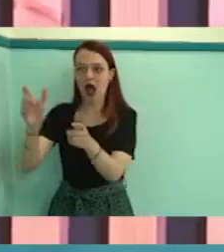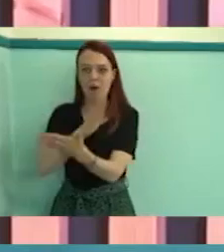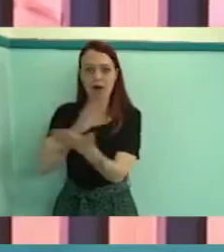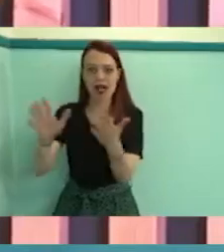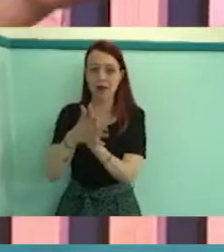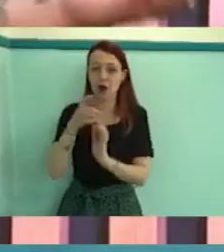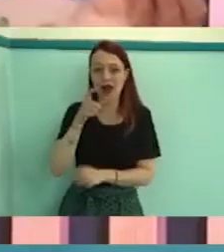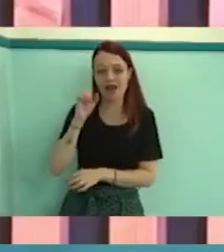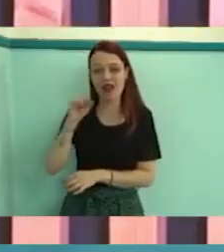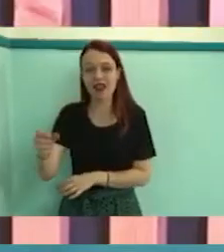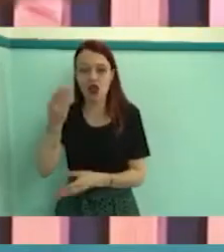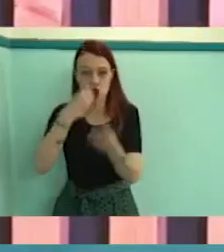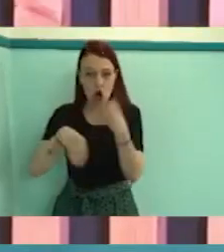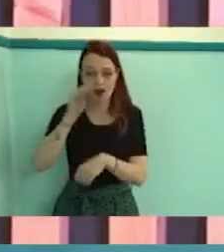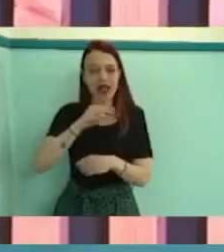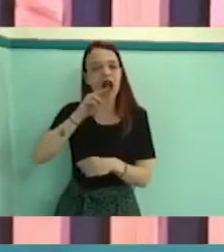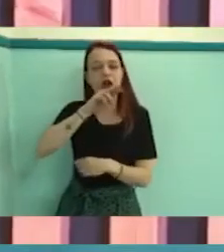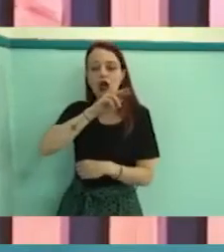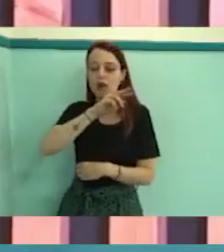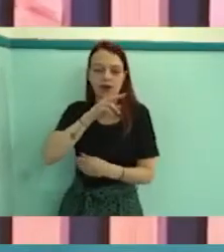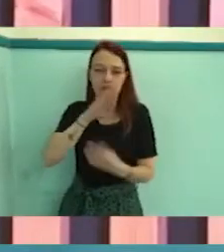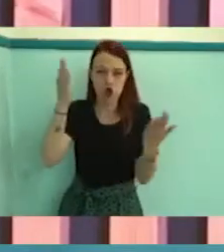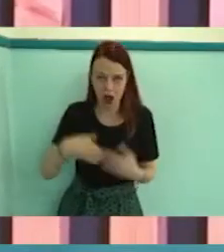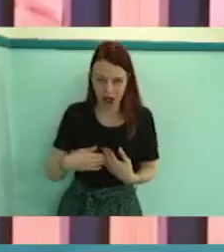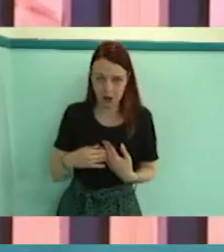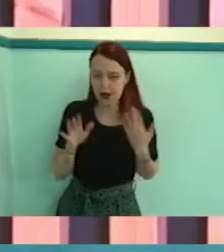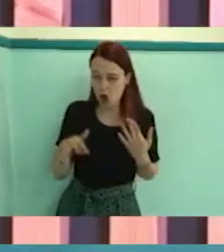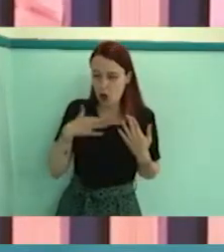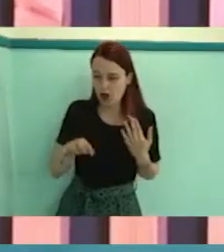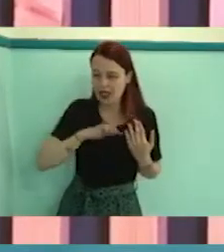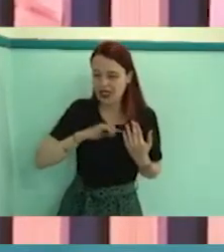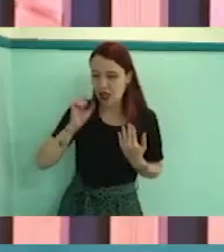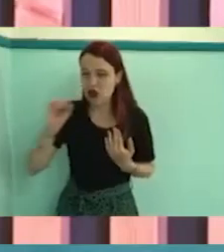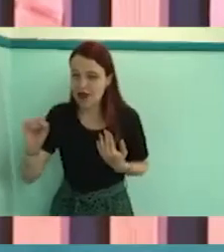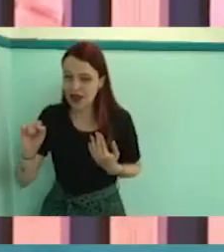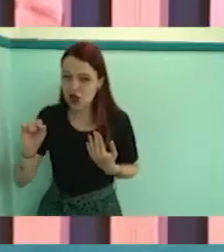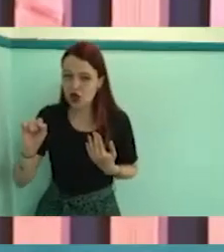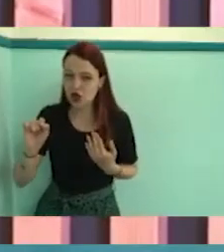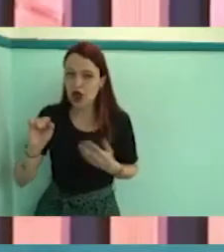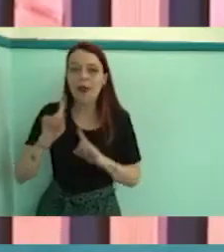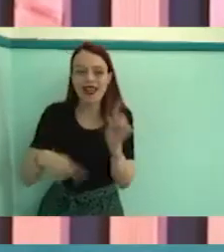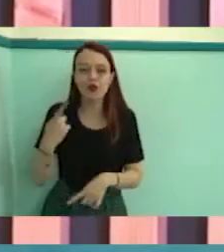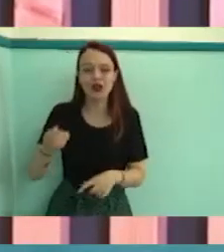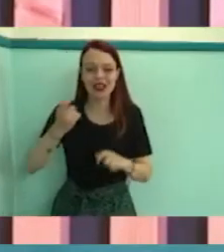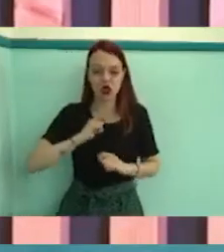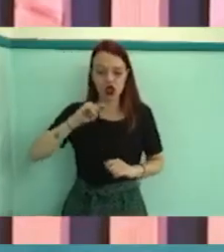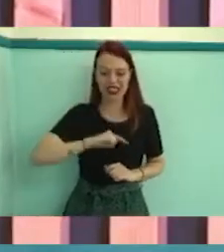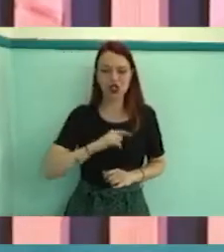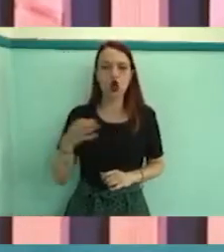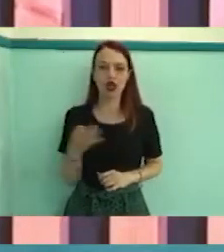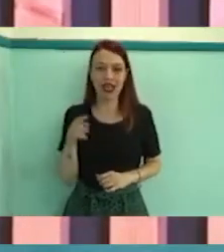la adicción a la comida per sé lo que se puede generar esa sensación de adicción es a lo que me genera no esa conducta con la